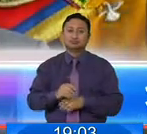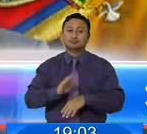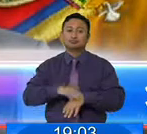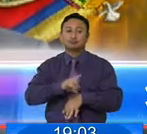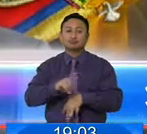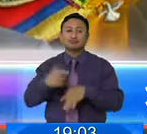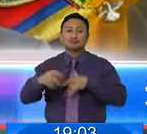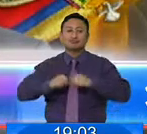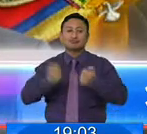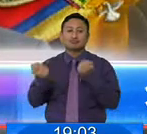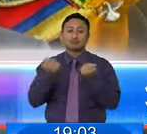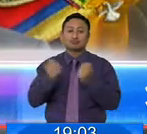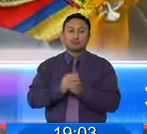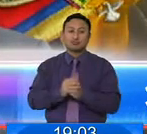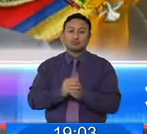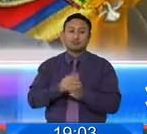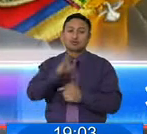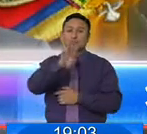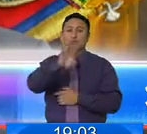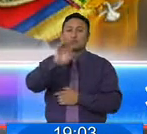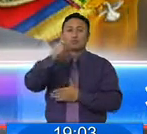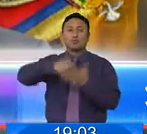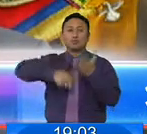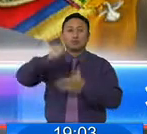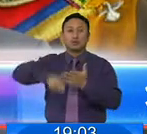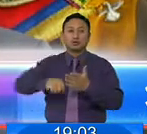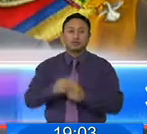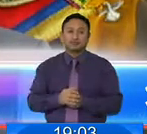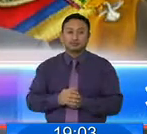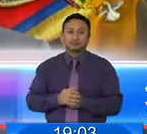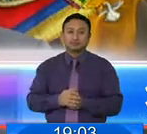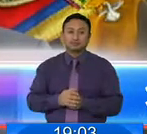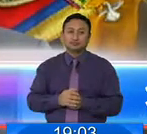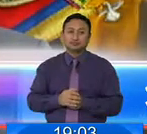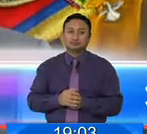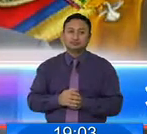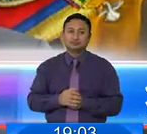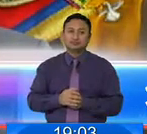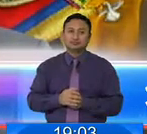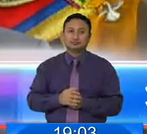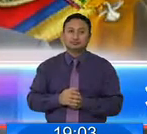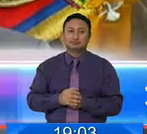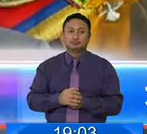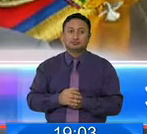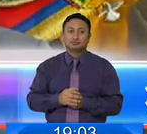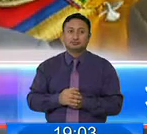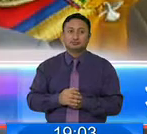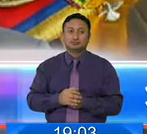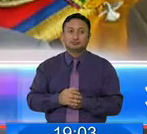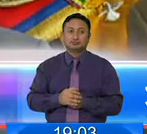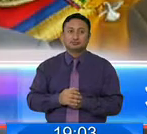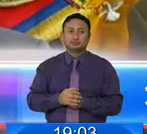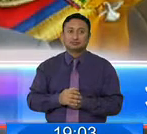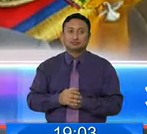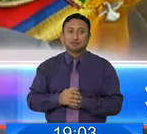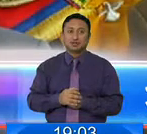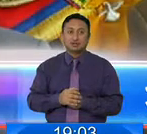control, alrededor de 40 contratos, todavía hay 47. No se olviden que se han